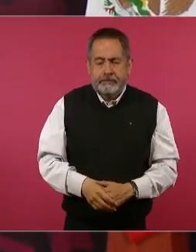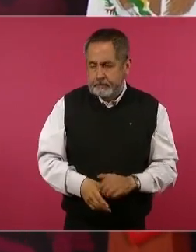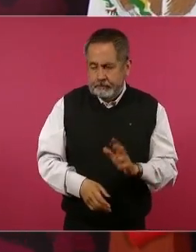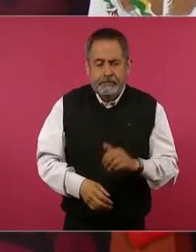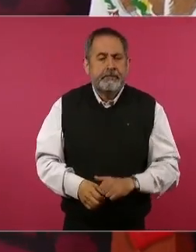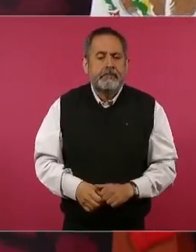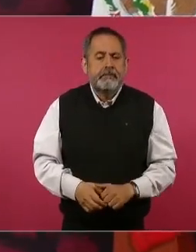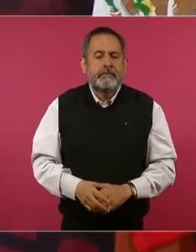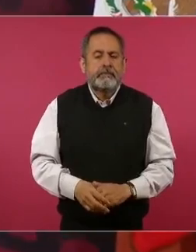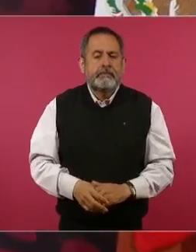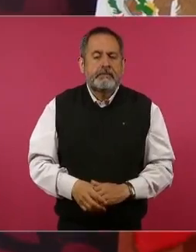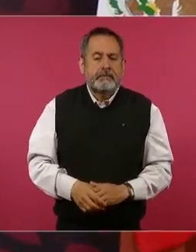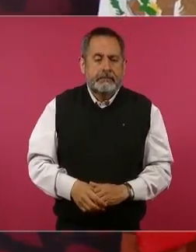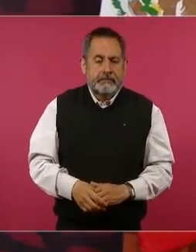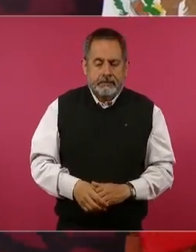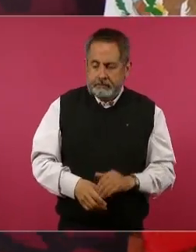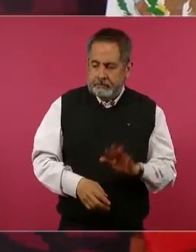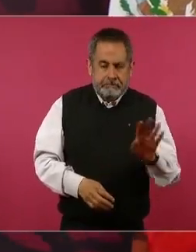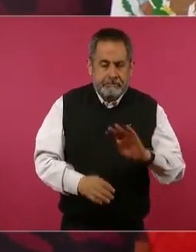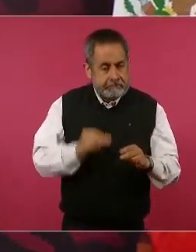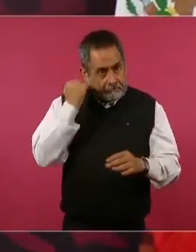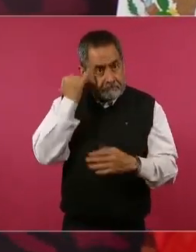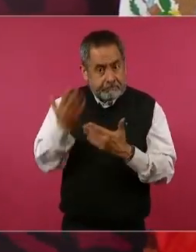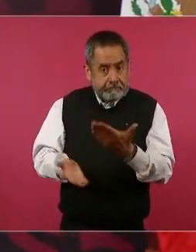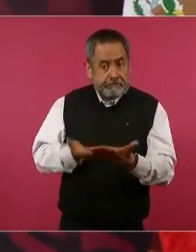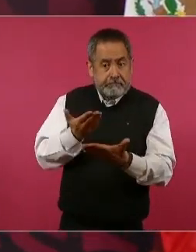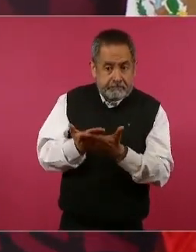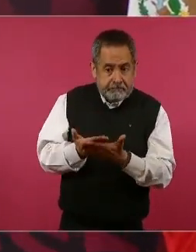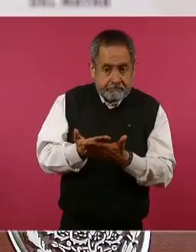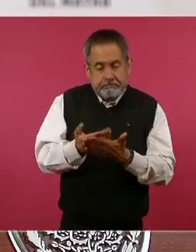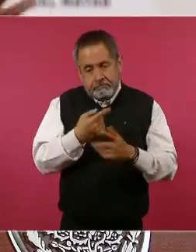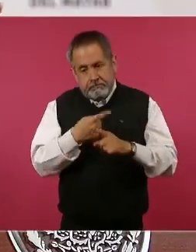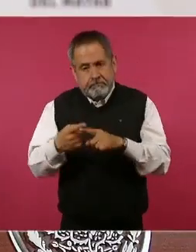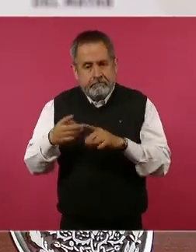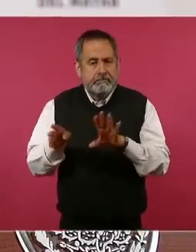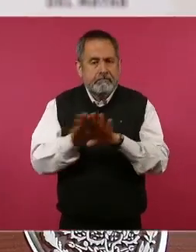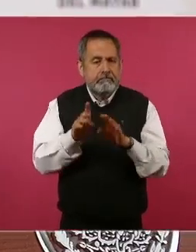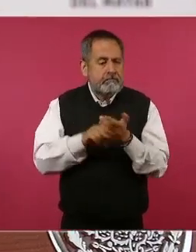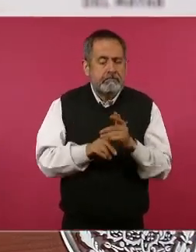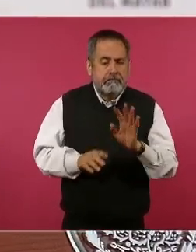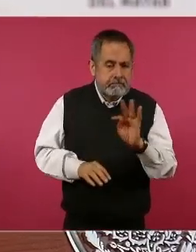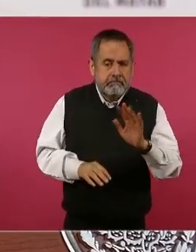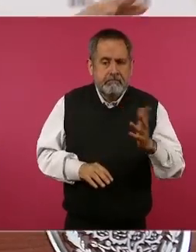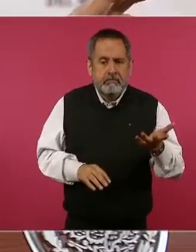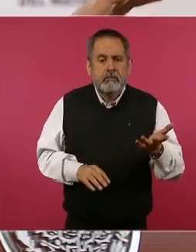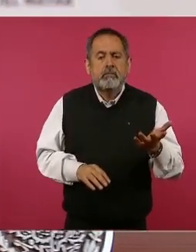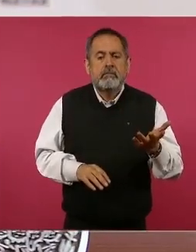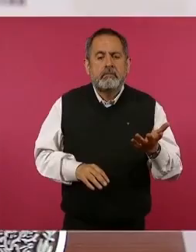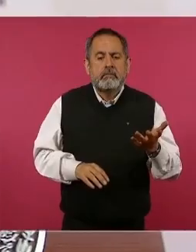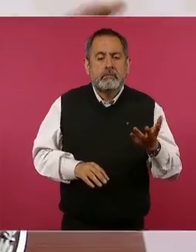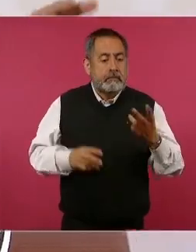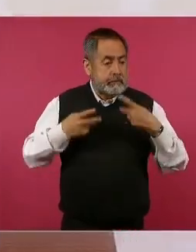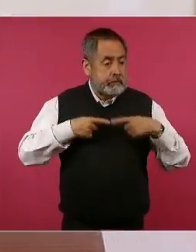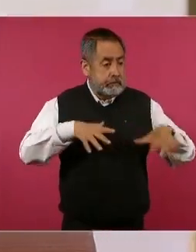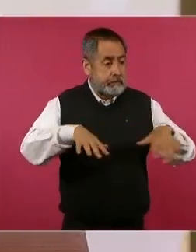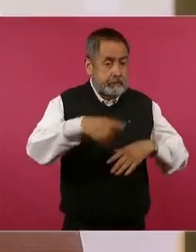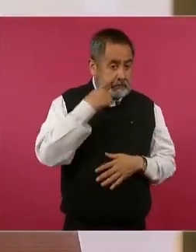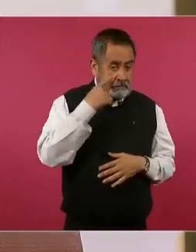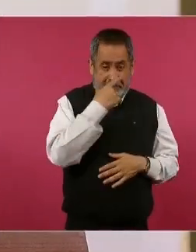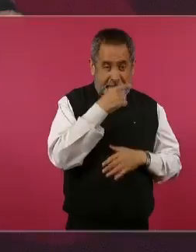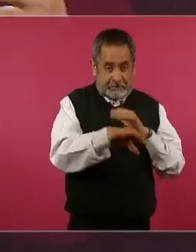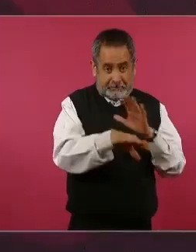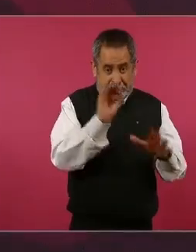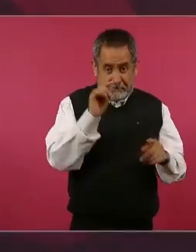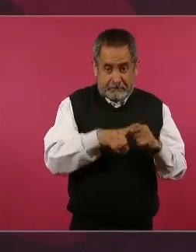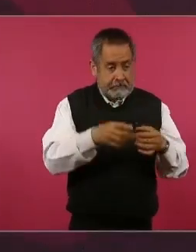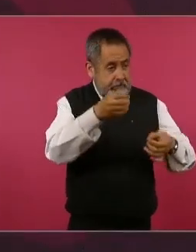Entonces, pueden salir propuestas de que independientemente de que el pueblo elija a los jueces, a